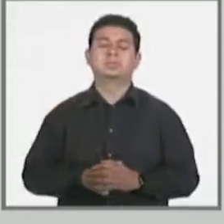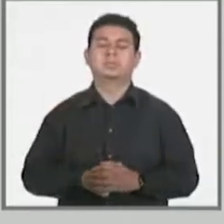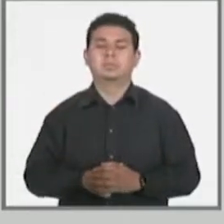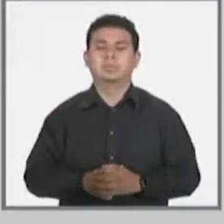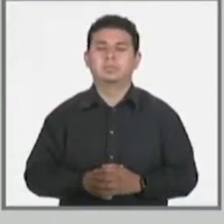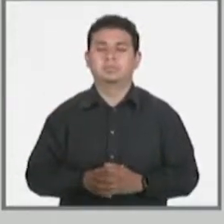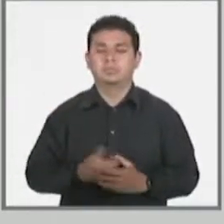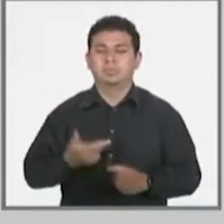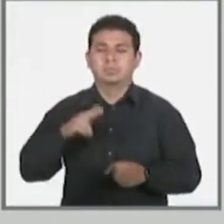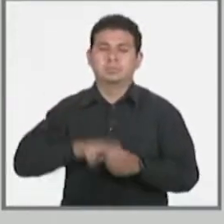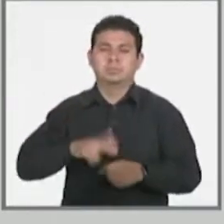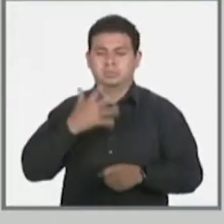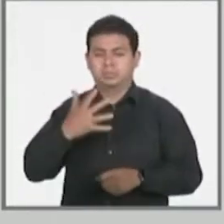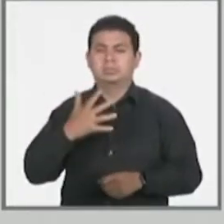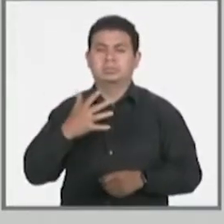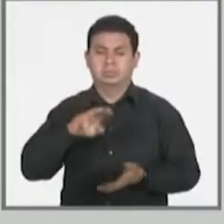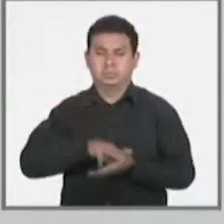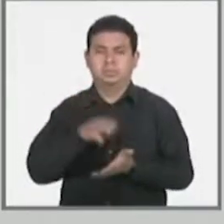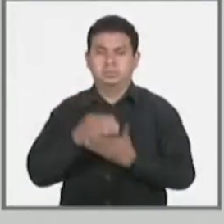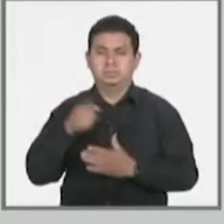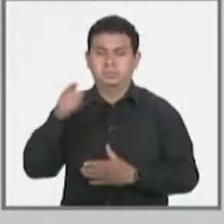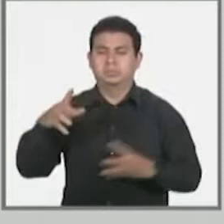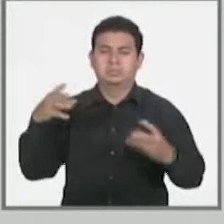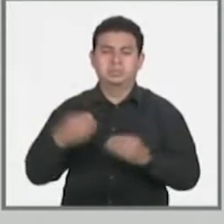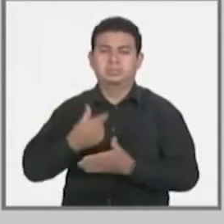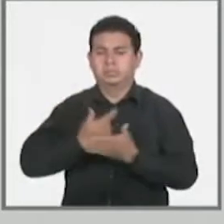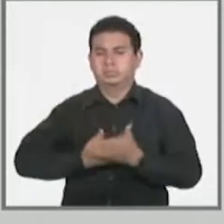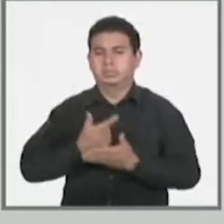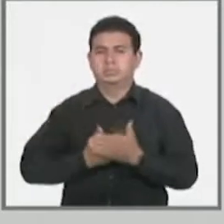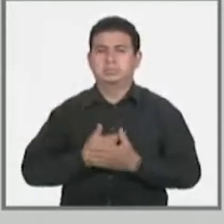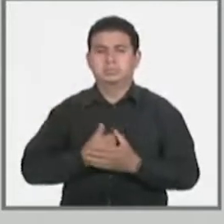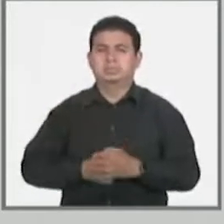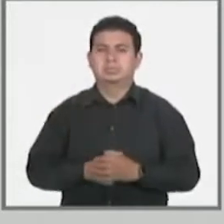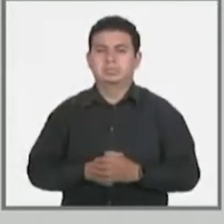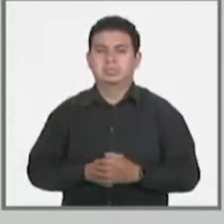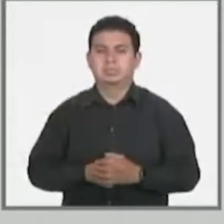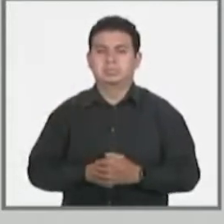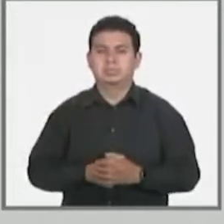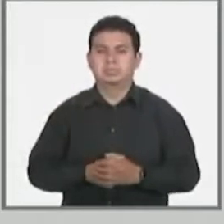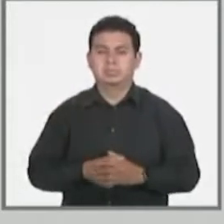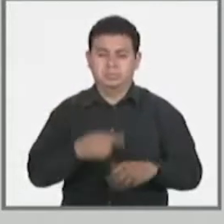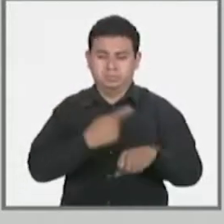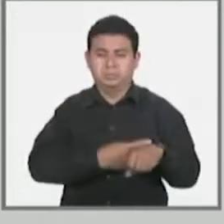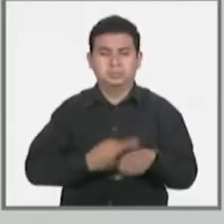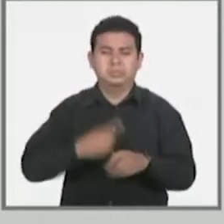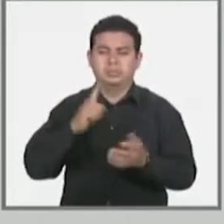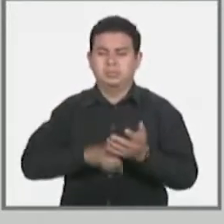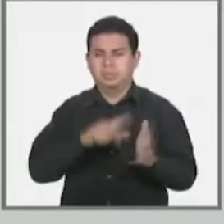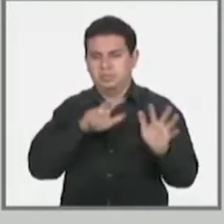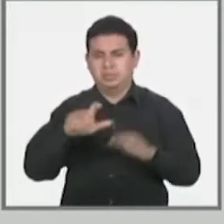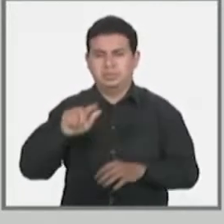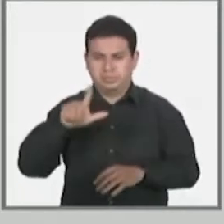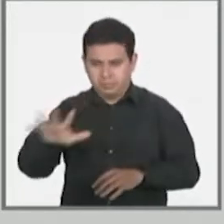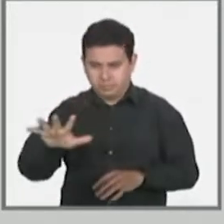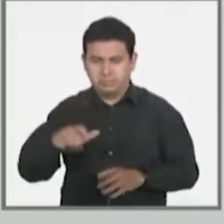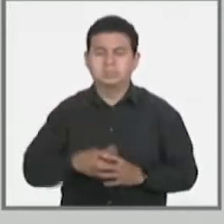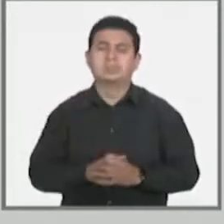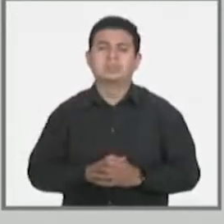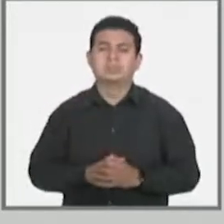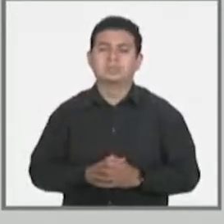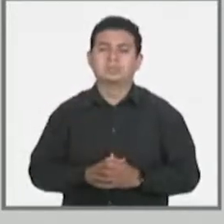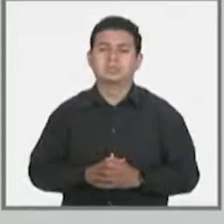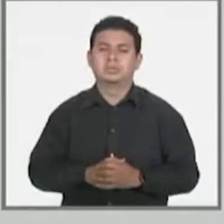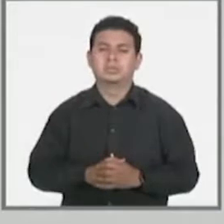829 casos de los cuales 11 mil 313 han sido negativos 3 mil 845 son sospechosos 22 mil